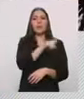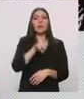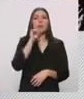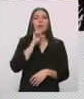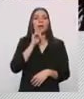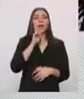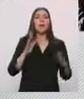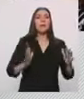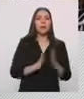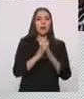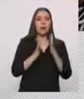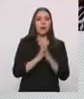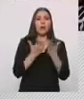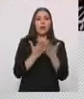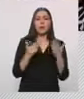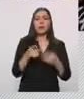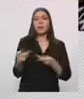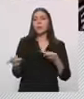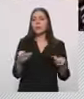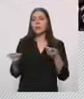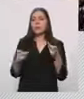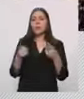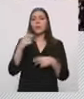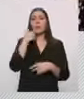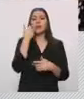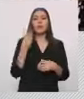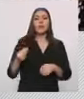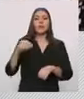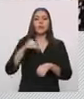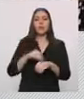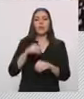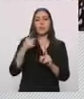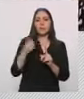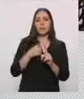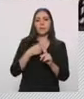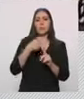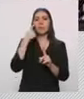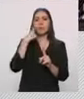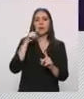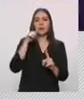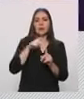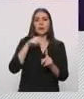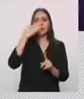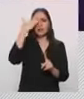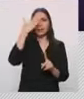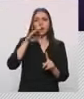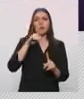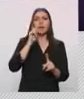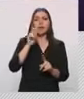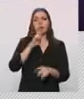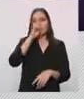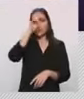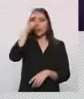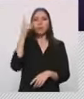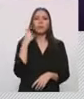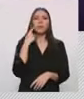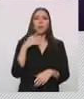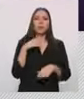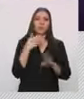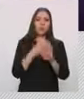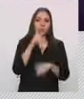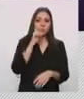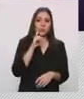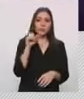está haciendo es en varios ejes transversales aplicar pues primero la identificación de actos de violencia política de género, una